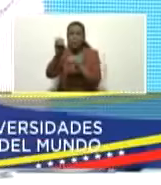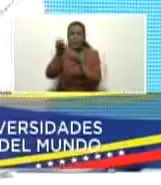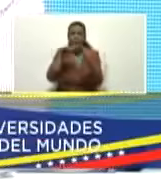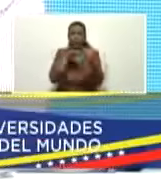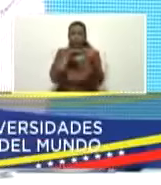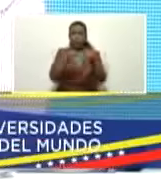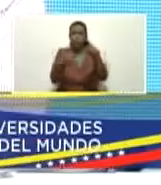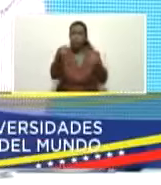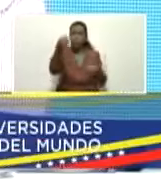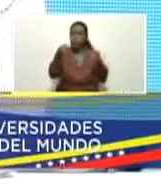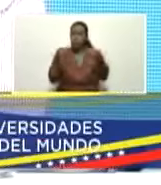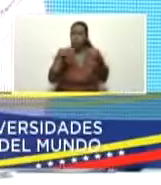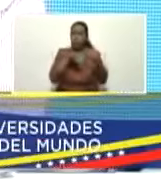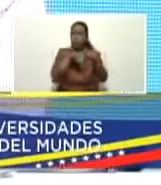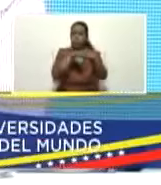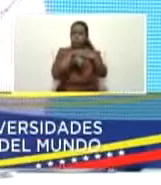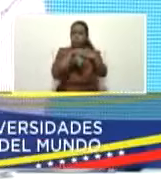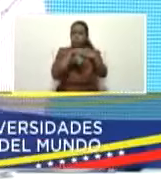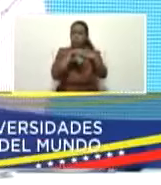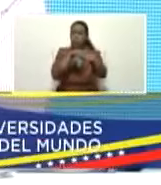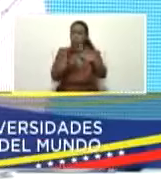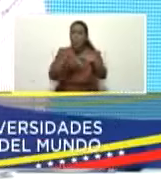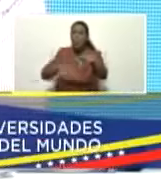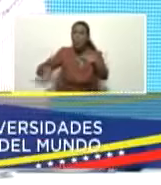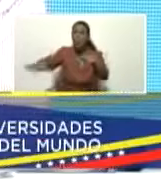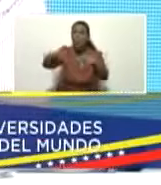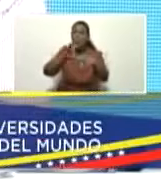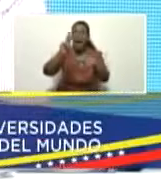Recorrimos toda la orilla de ese hermoso caño.